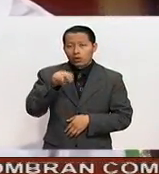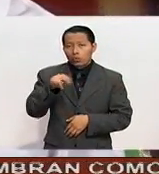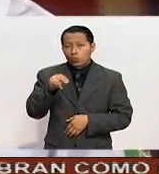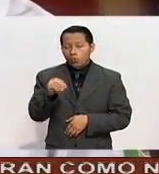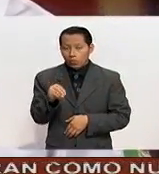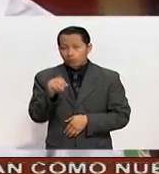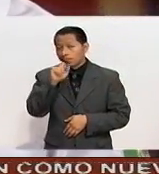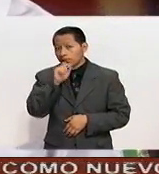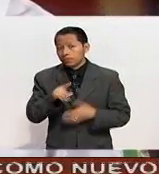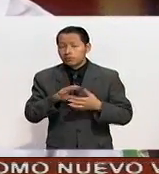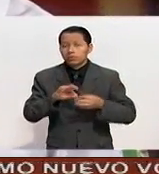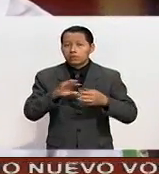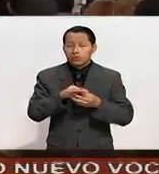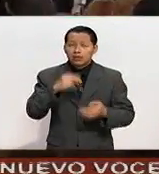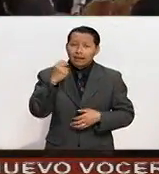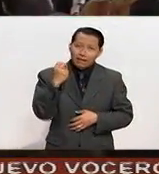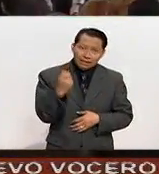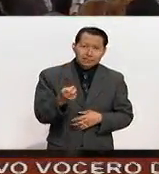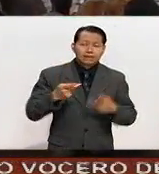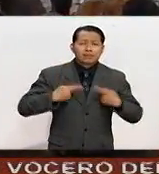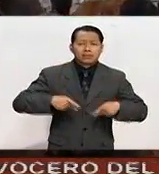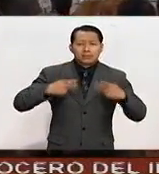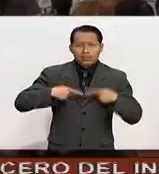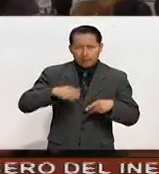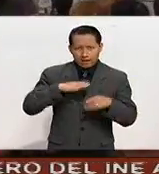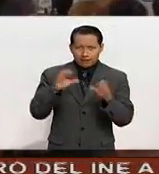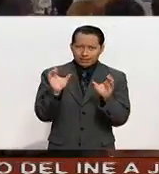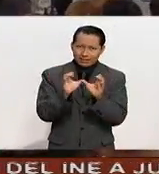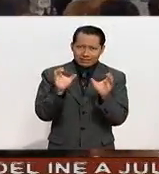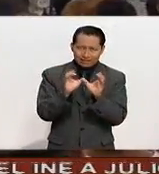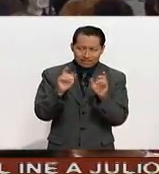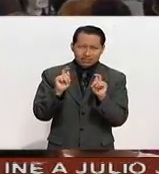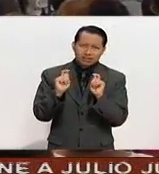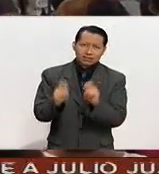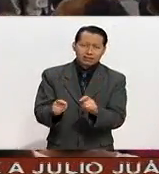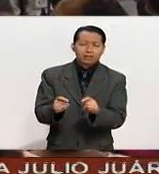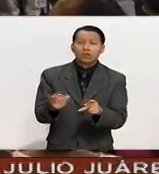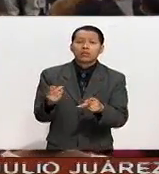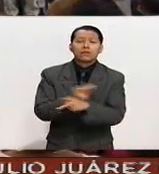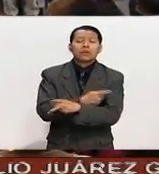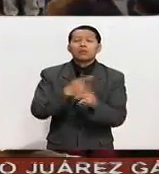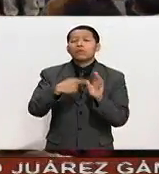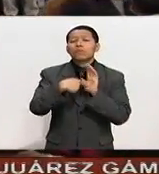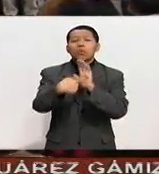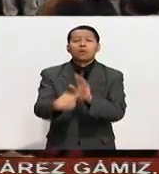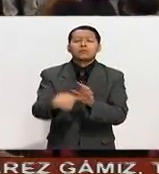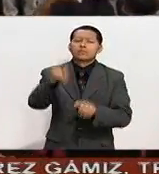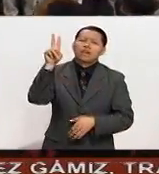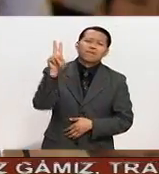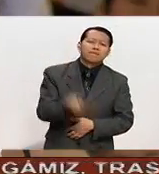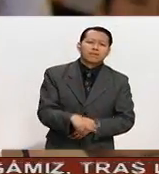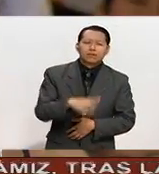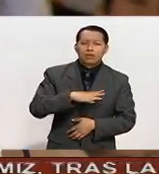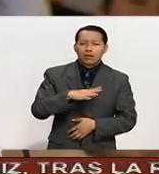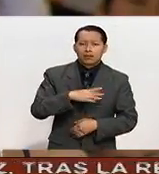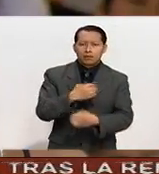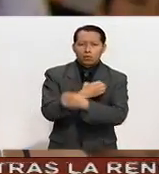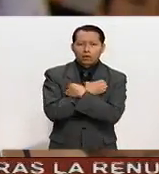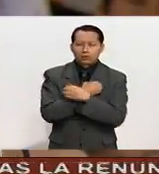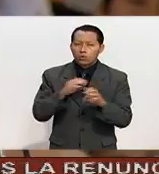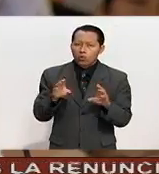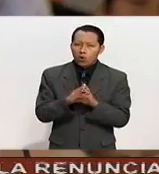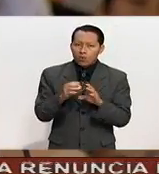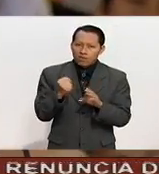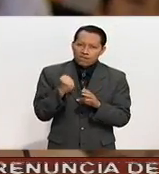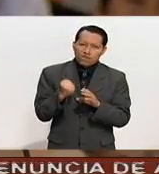que todas estas personas que recibieron su certificado demuestran que efectivamente la educación tiene el